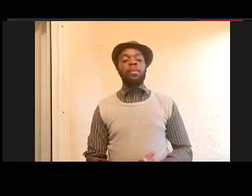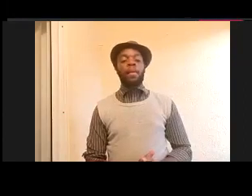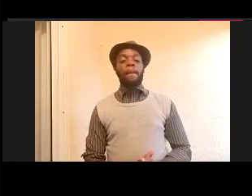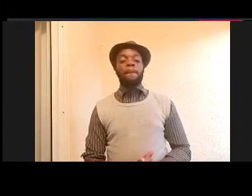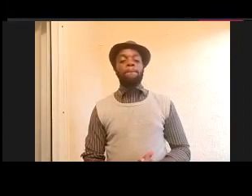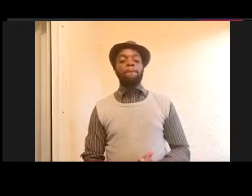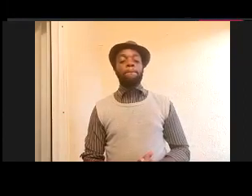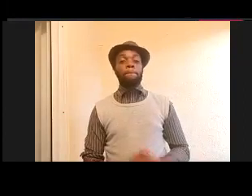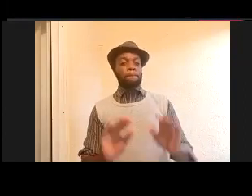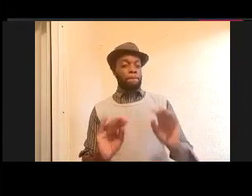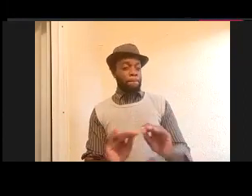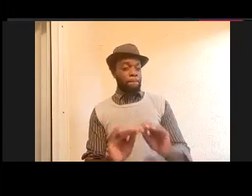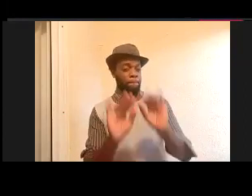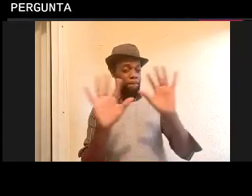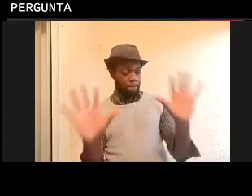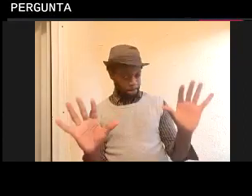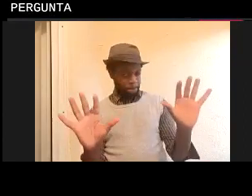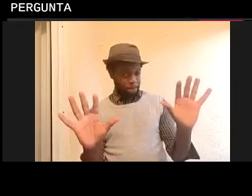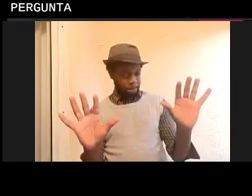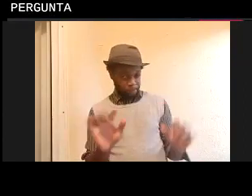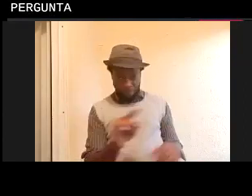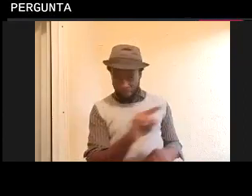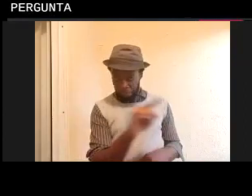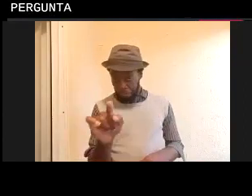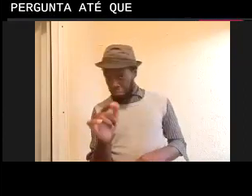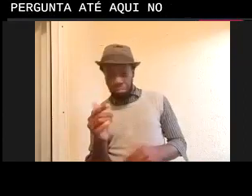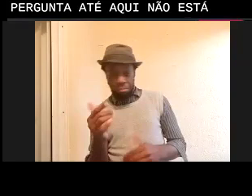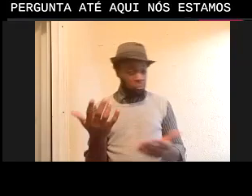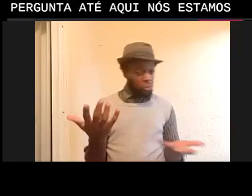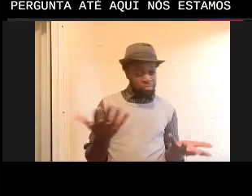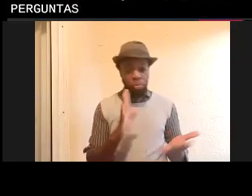¿Hasta aquí hay preguntas, jóvenes?